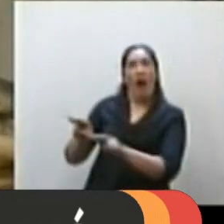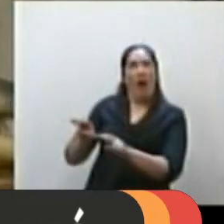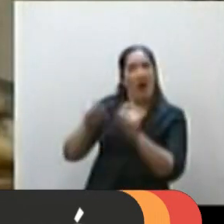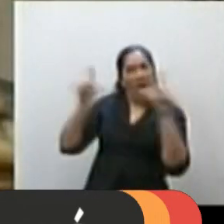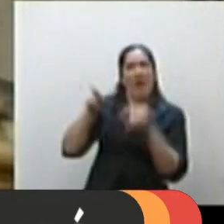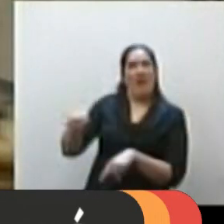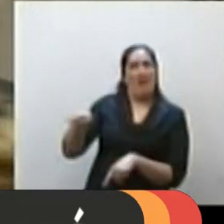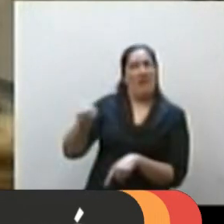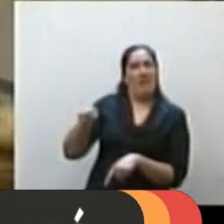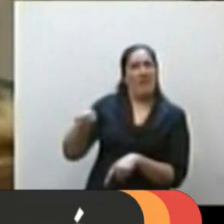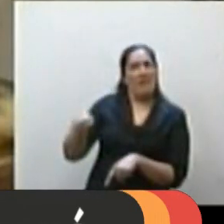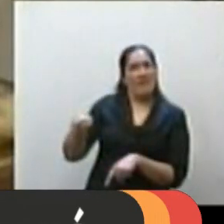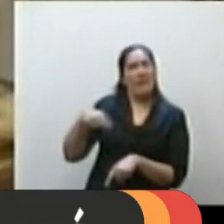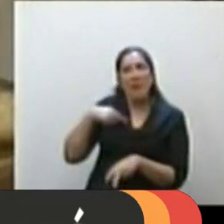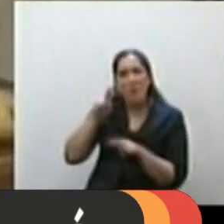Verlas